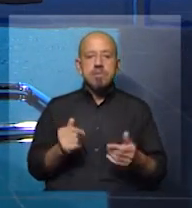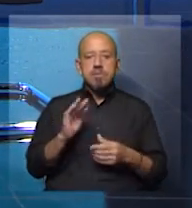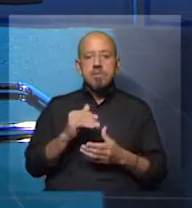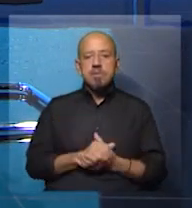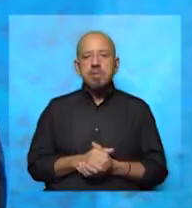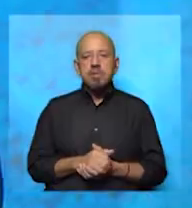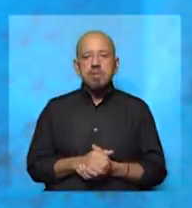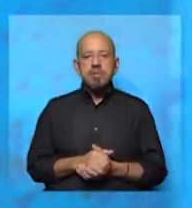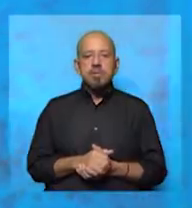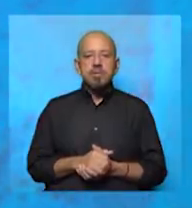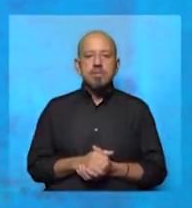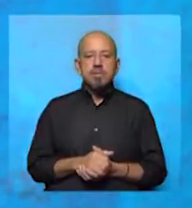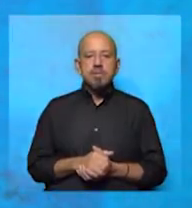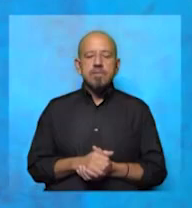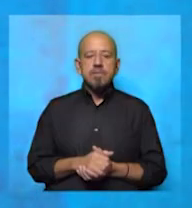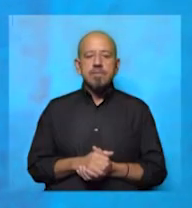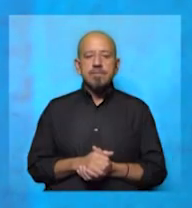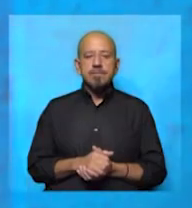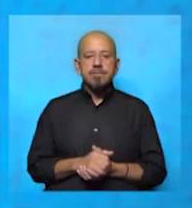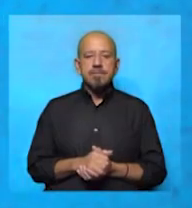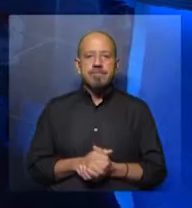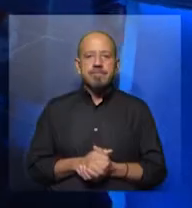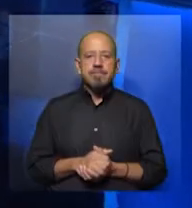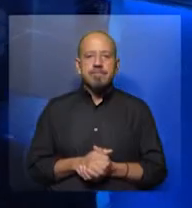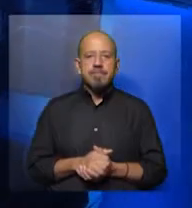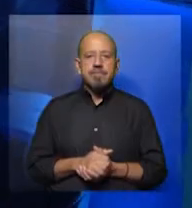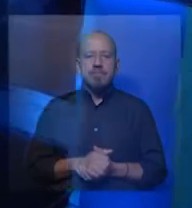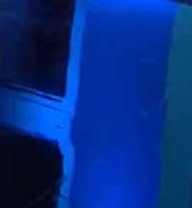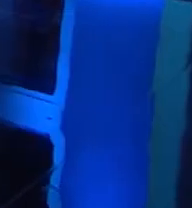momento nos vamos volvemos mañana después de las 20 horas que pasen bien